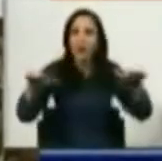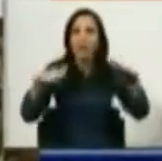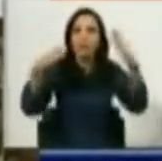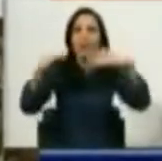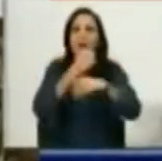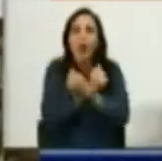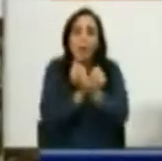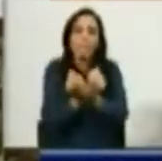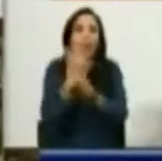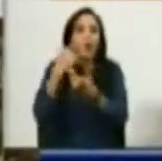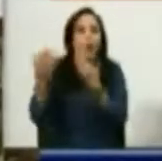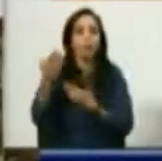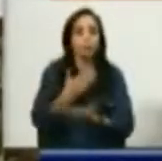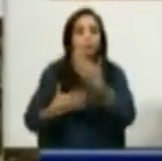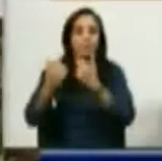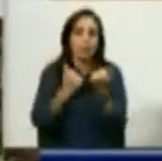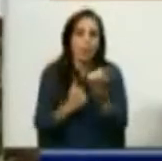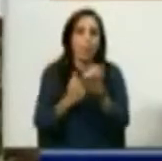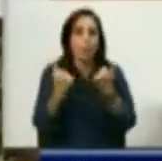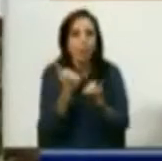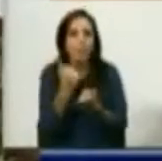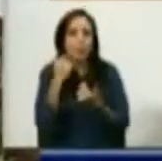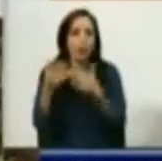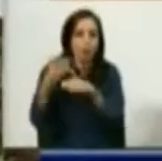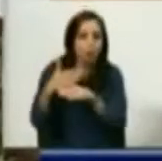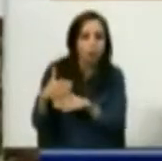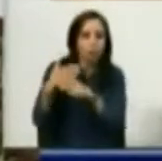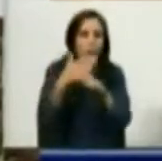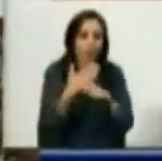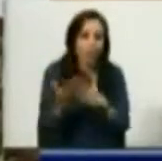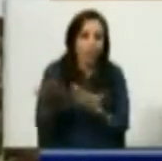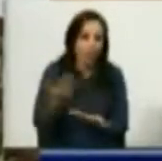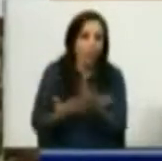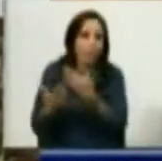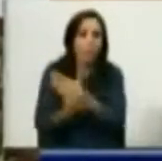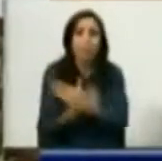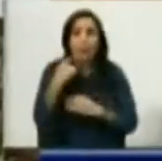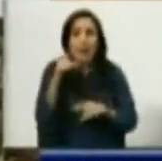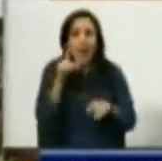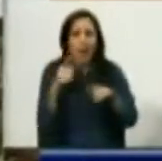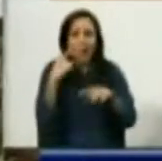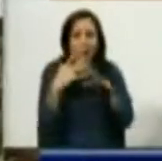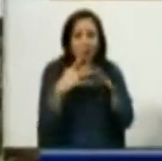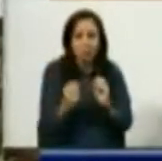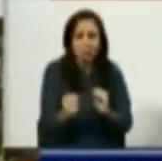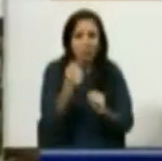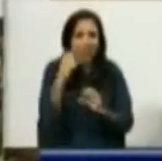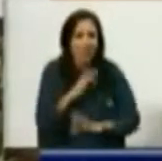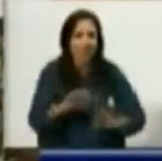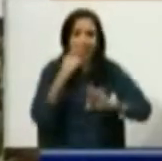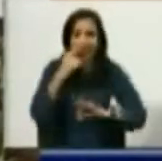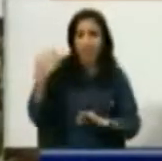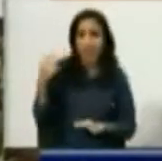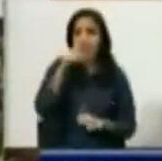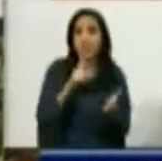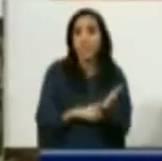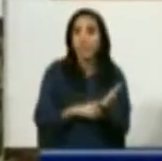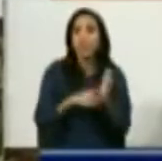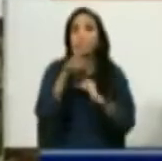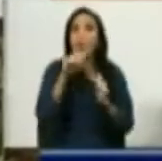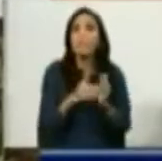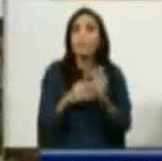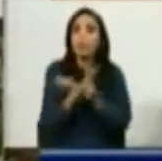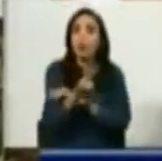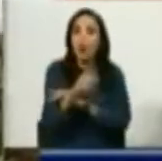amor es la confraternidad el compañerismo y algunos no lo entienden no lo entienden desde aquella vez del año 2002 que